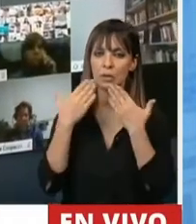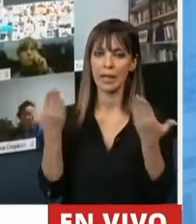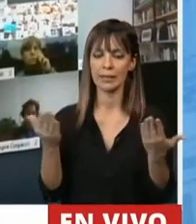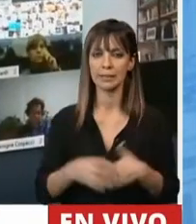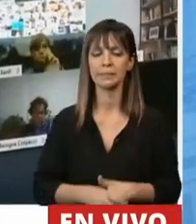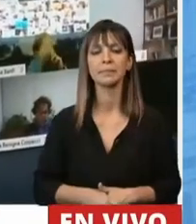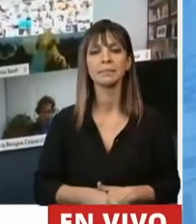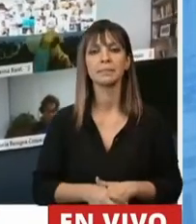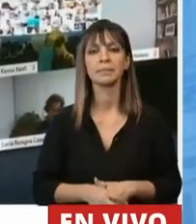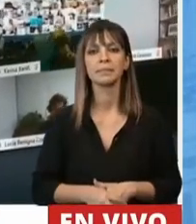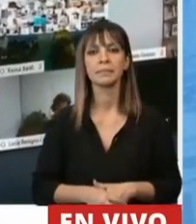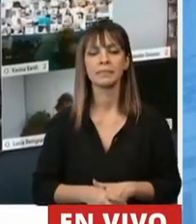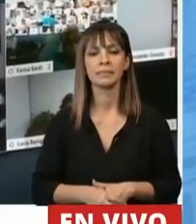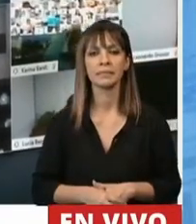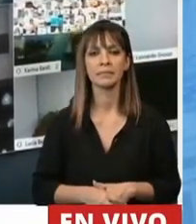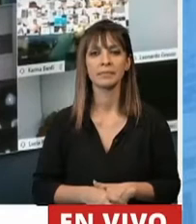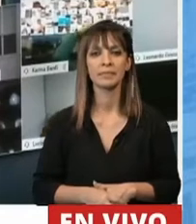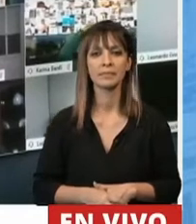Gracias, señor presidente.